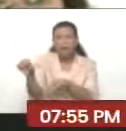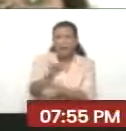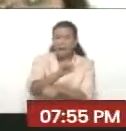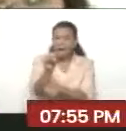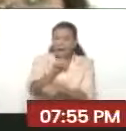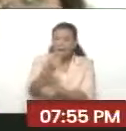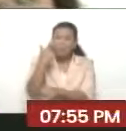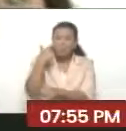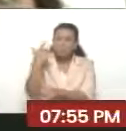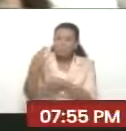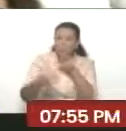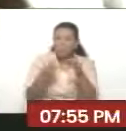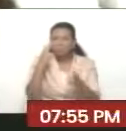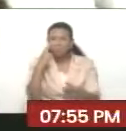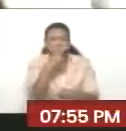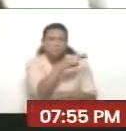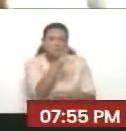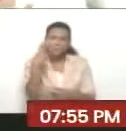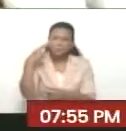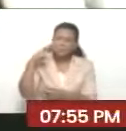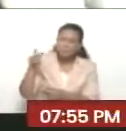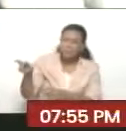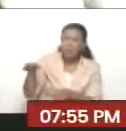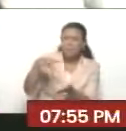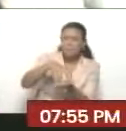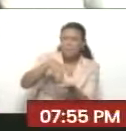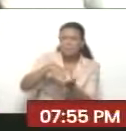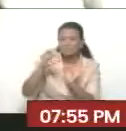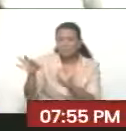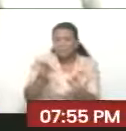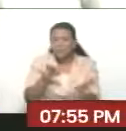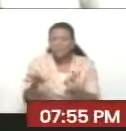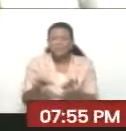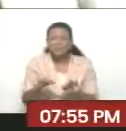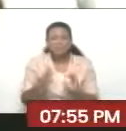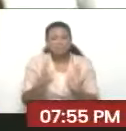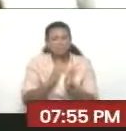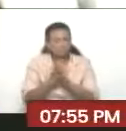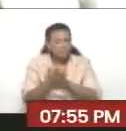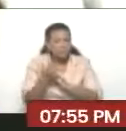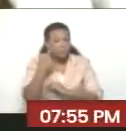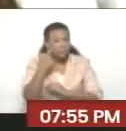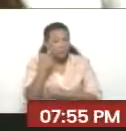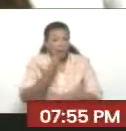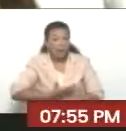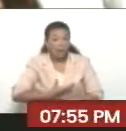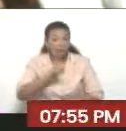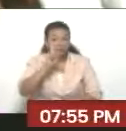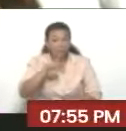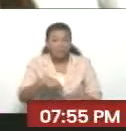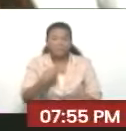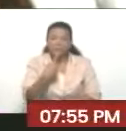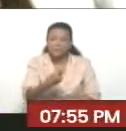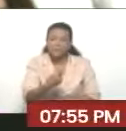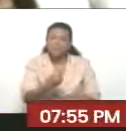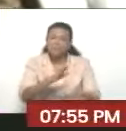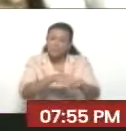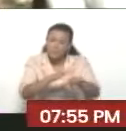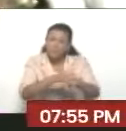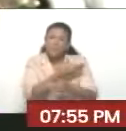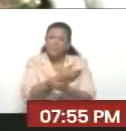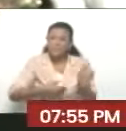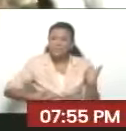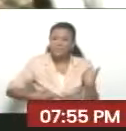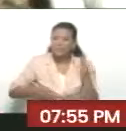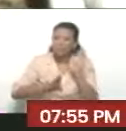cosas bonitas que están pasando en Miranda. Yo cerraba esa conversación que teníamos con el alcalde, diciéndole, presidente, el